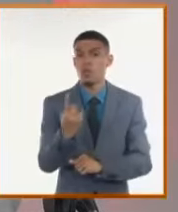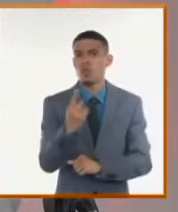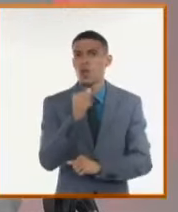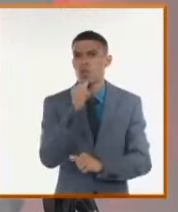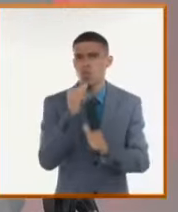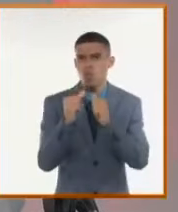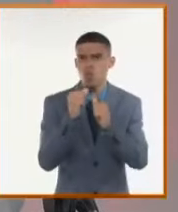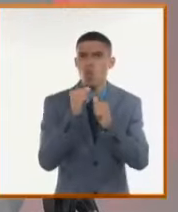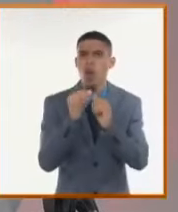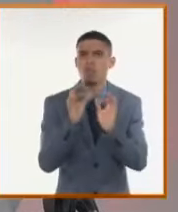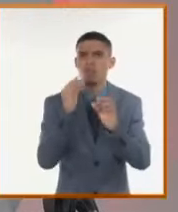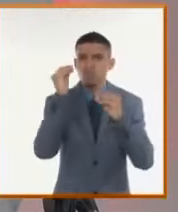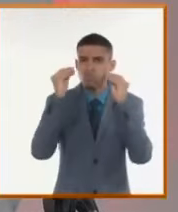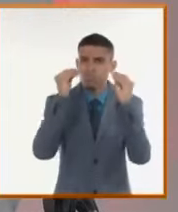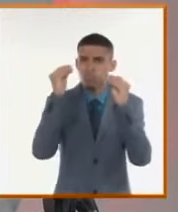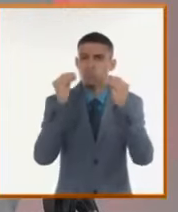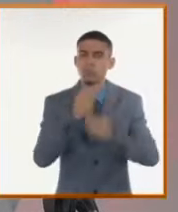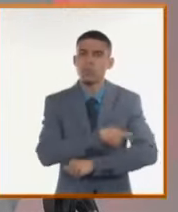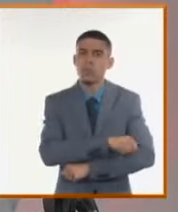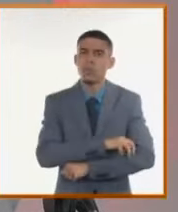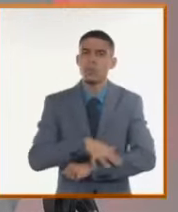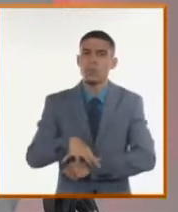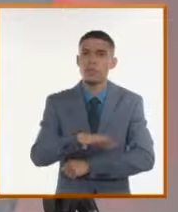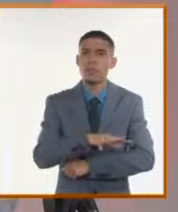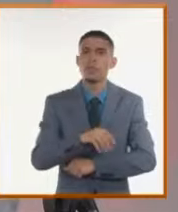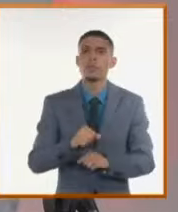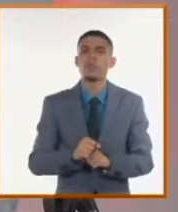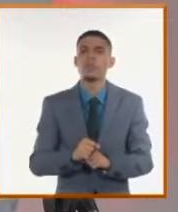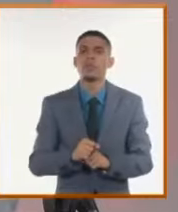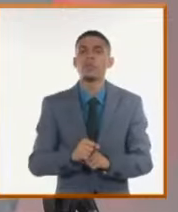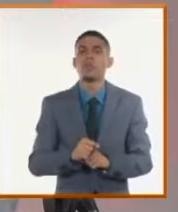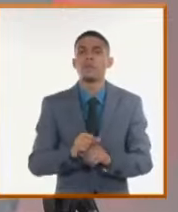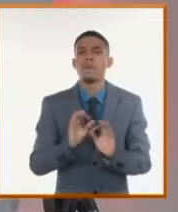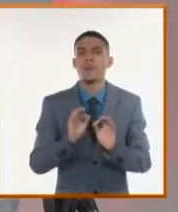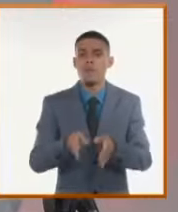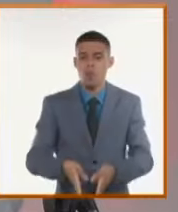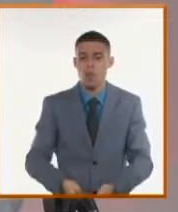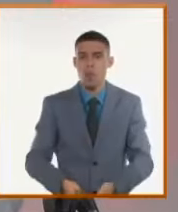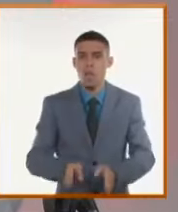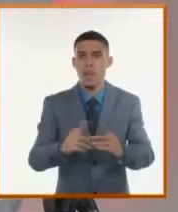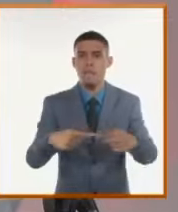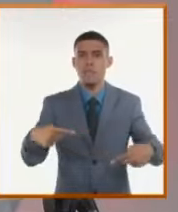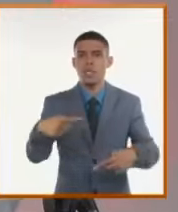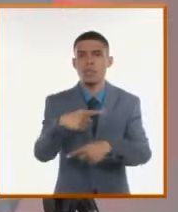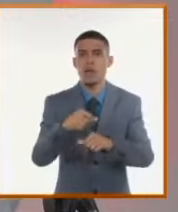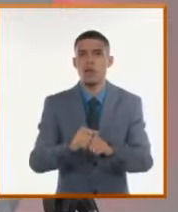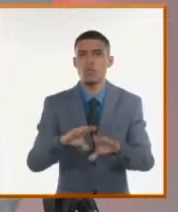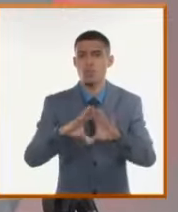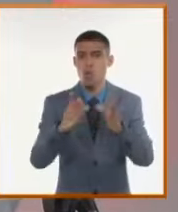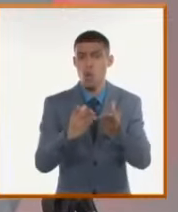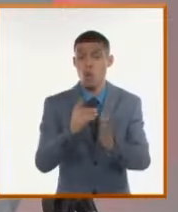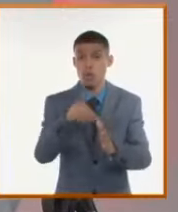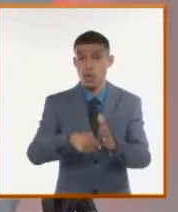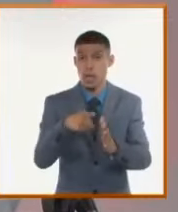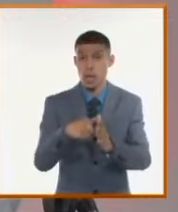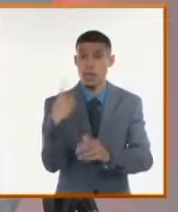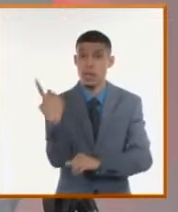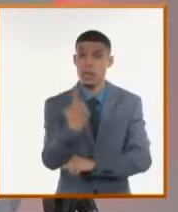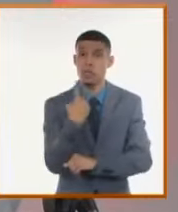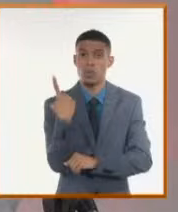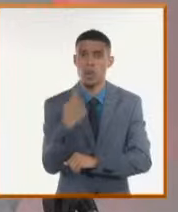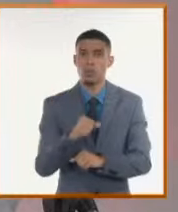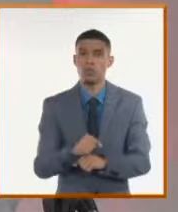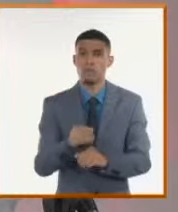población era el tema del estado de la línea central que es la línea por donde circundan los trenes nacionales hoy esta línea